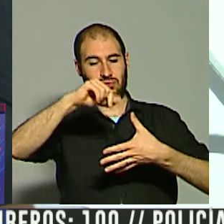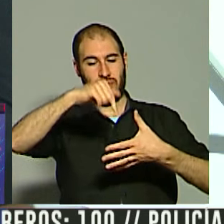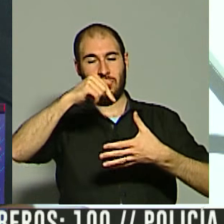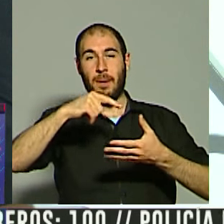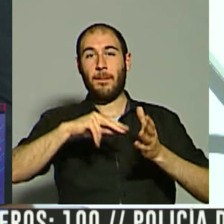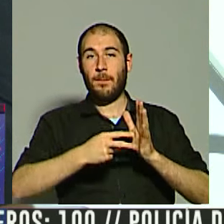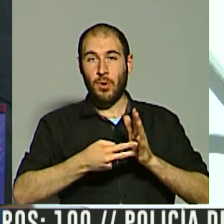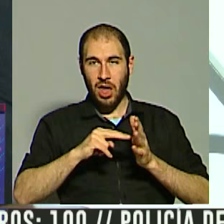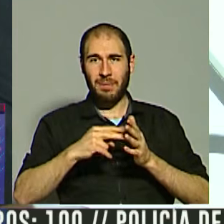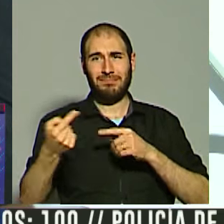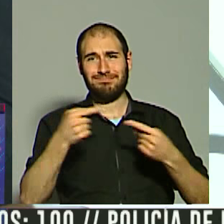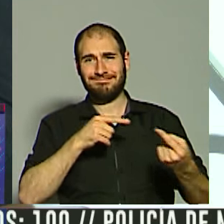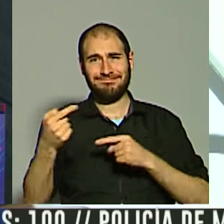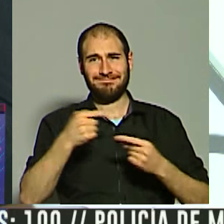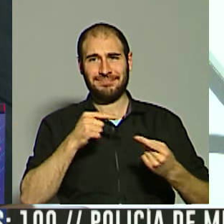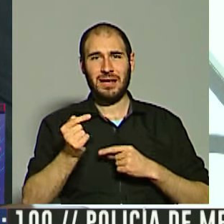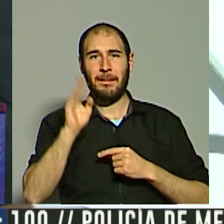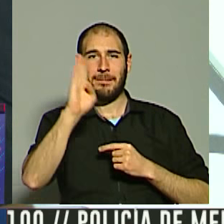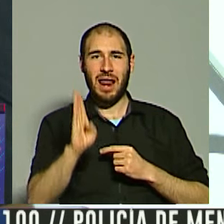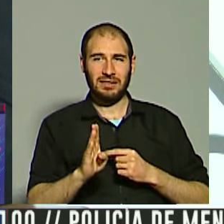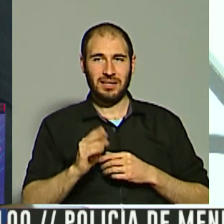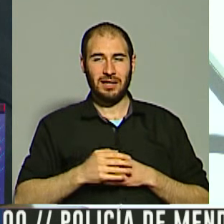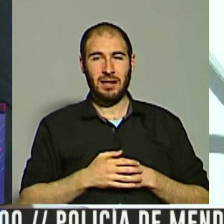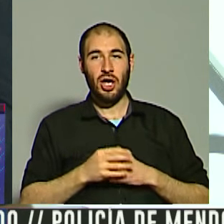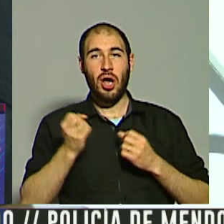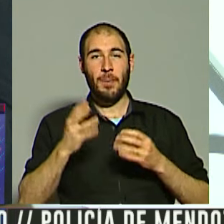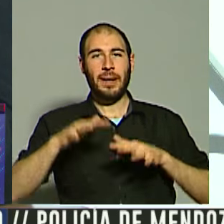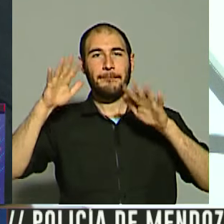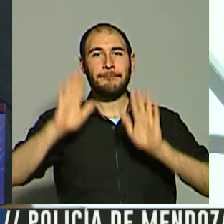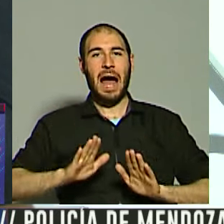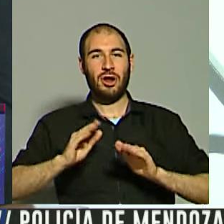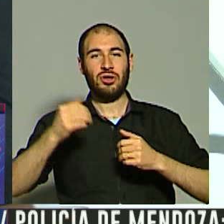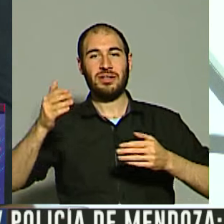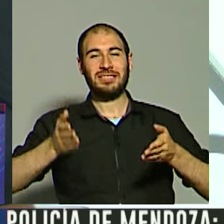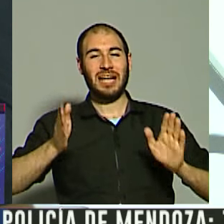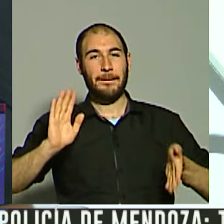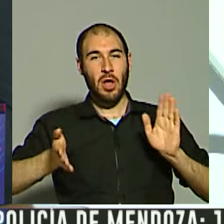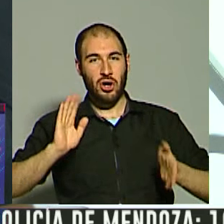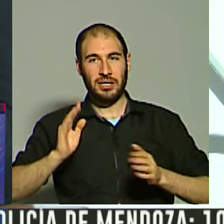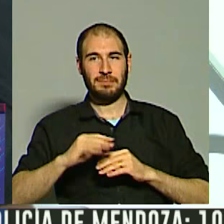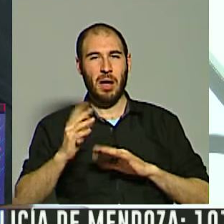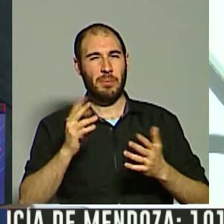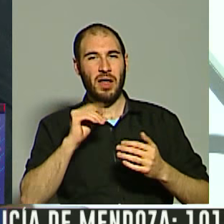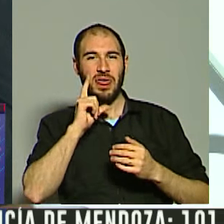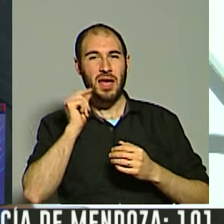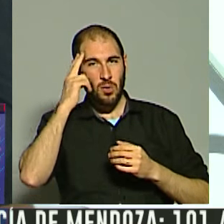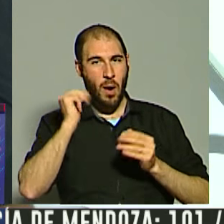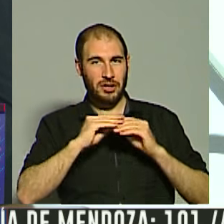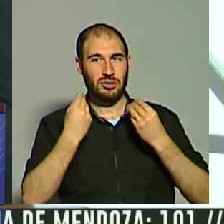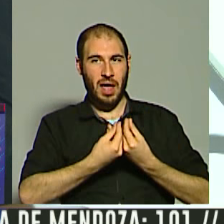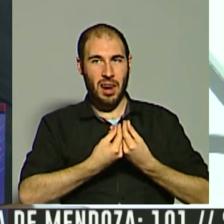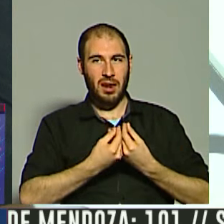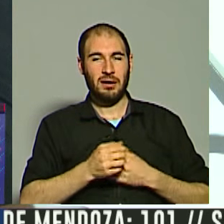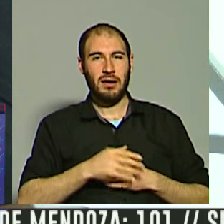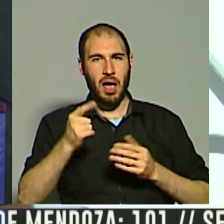el problema y el conflicto que se está dando en Brasil, fundamentalmente por esta huelga de camioneros que ya lleva prácticamente 9 días y que está